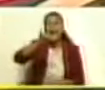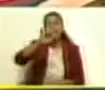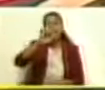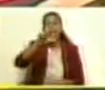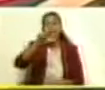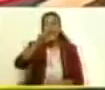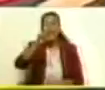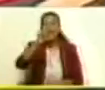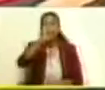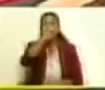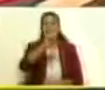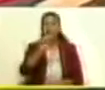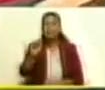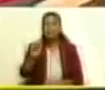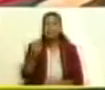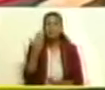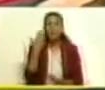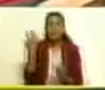Bernal.